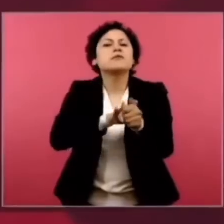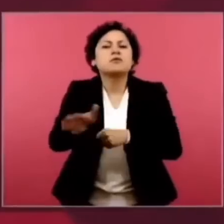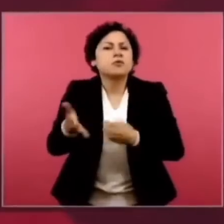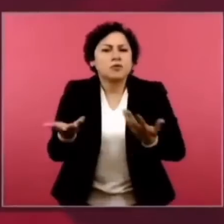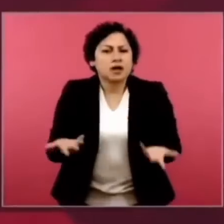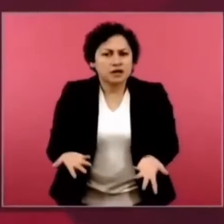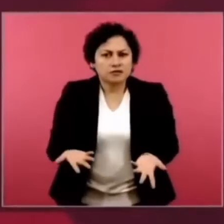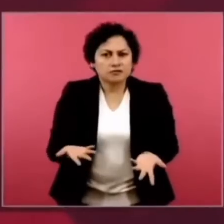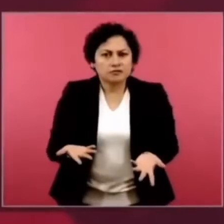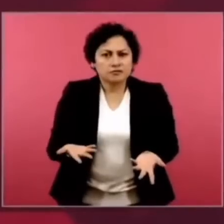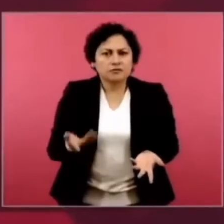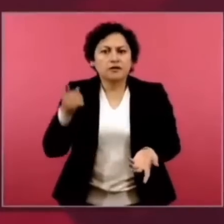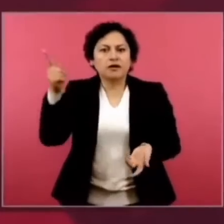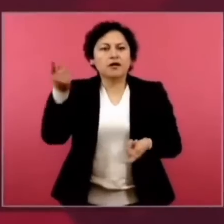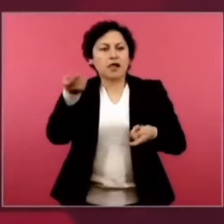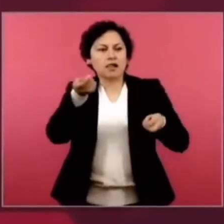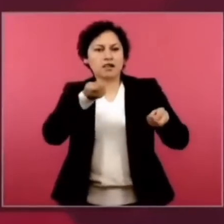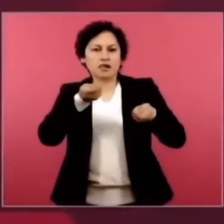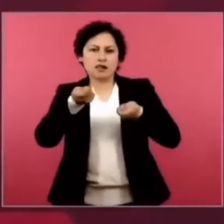someter,